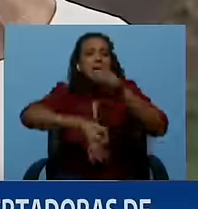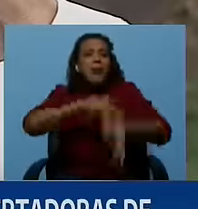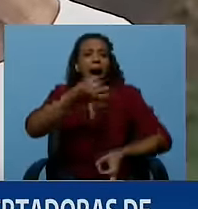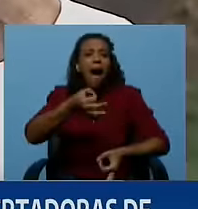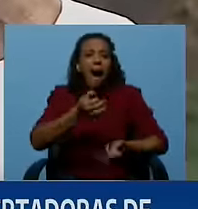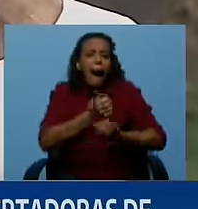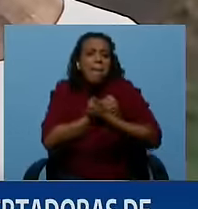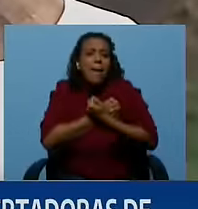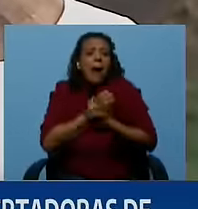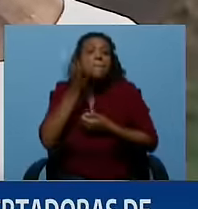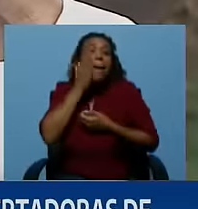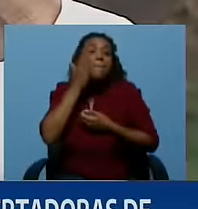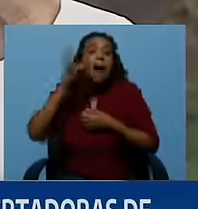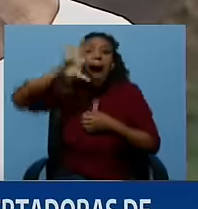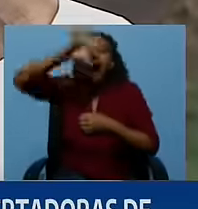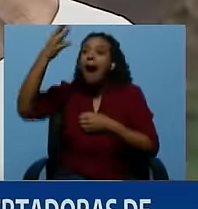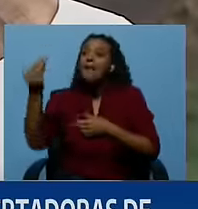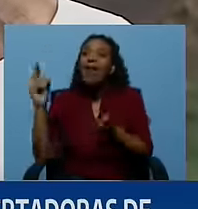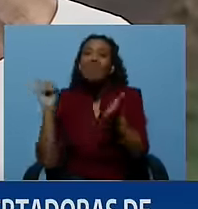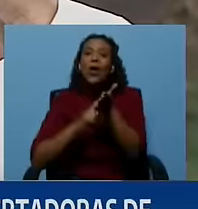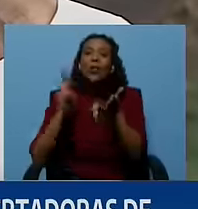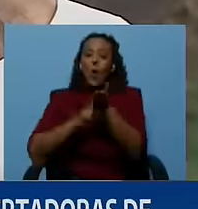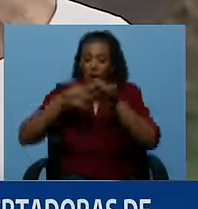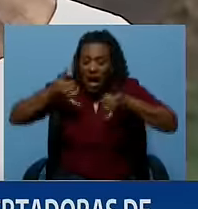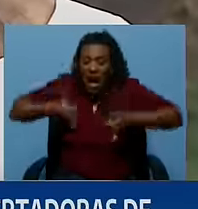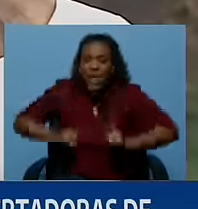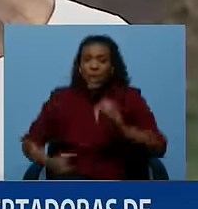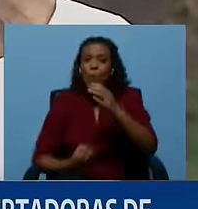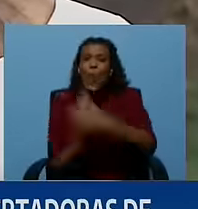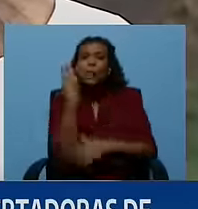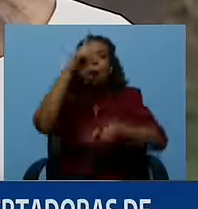nuestra madre África, nuestra verdadera madre.